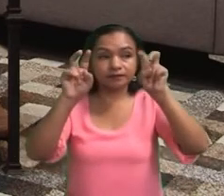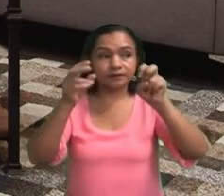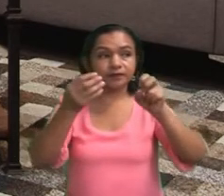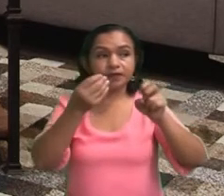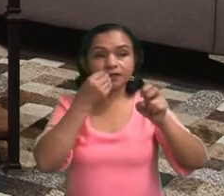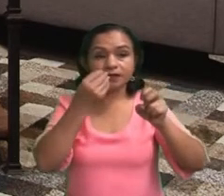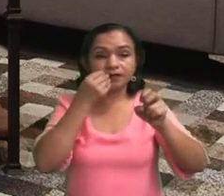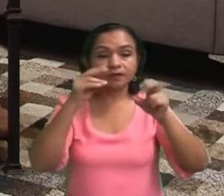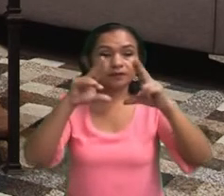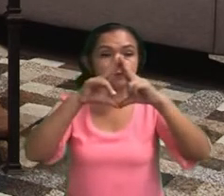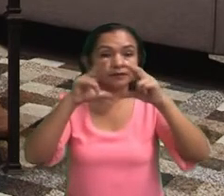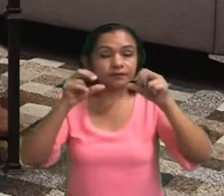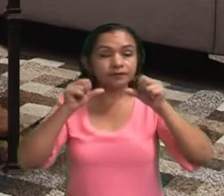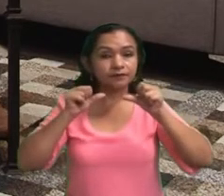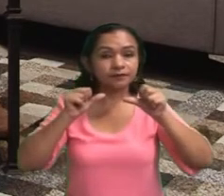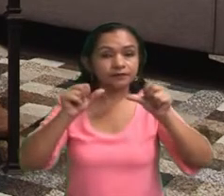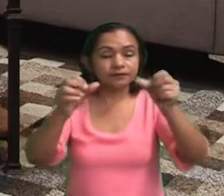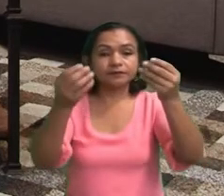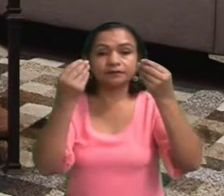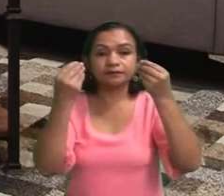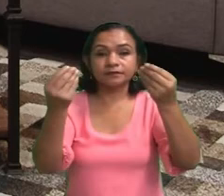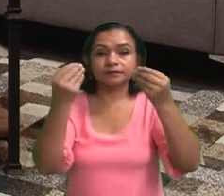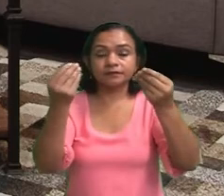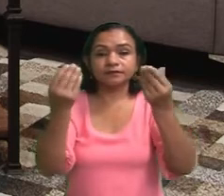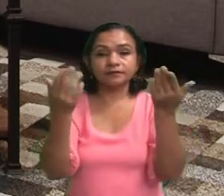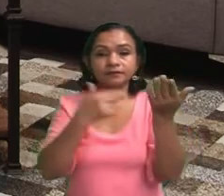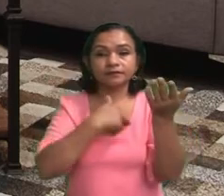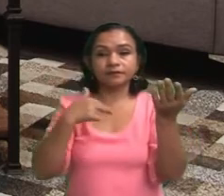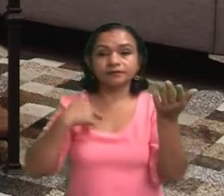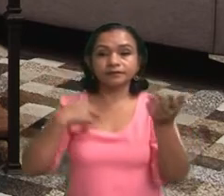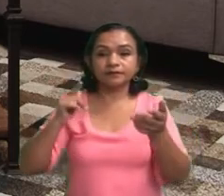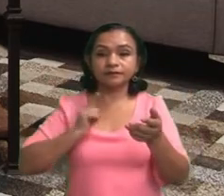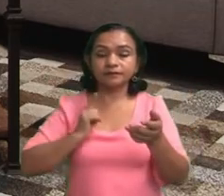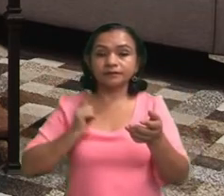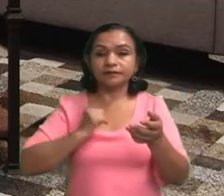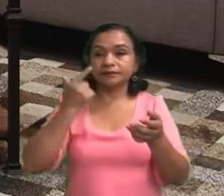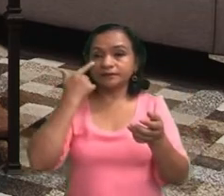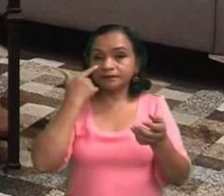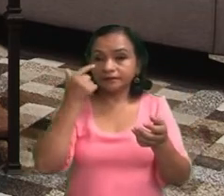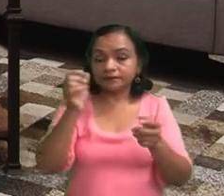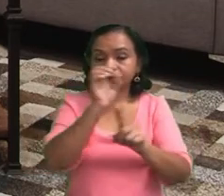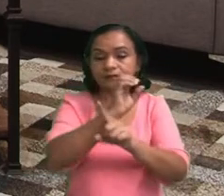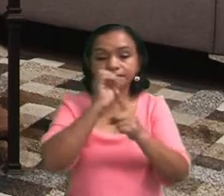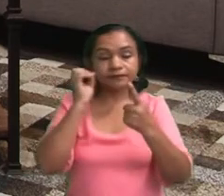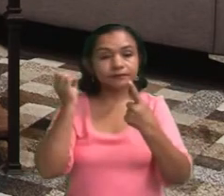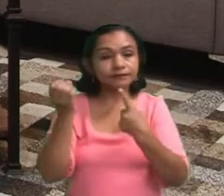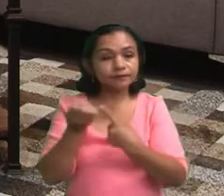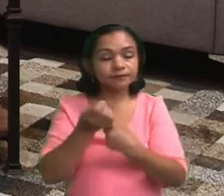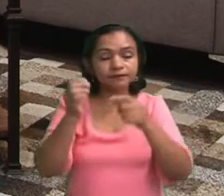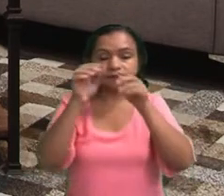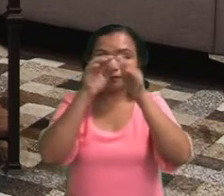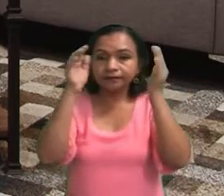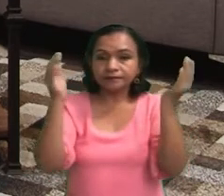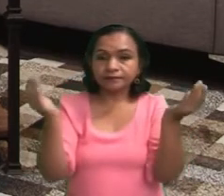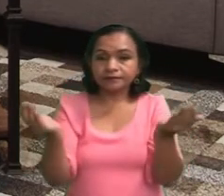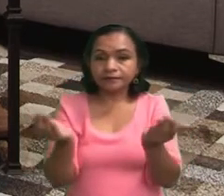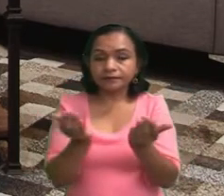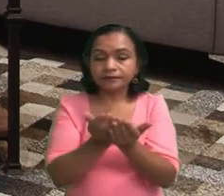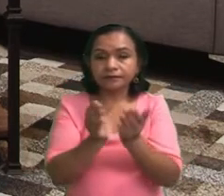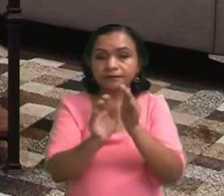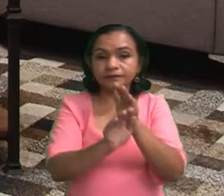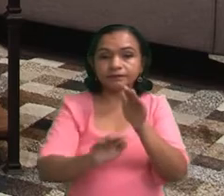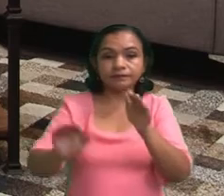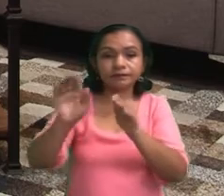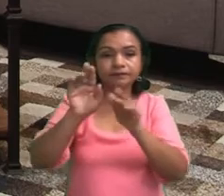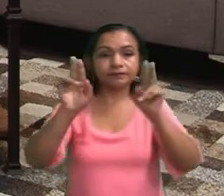alimentaria Nicaragua ha avanzado muchísimo, incluso hemos tenido reconocimiento de los organismos mundiales más calificados para este